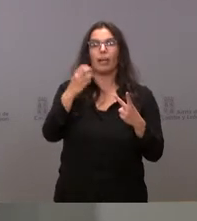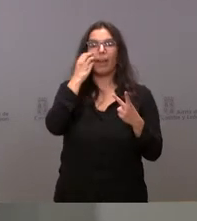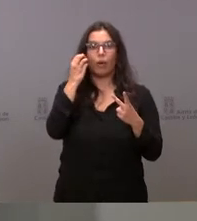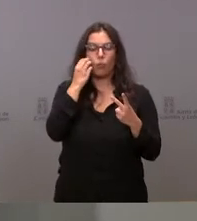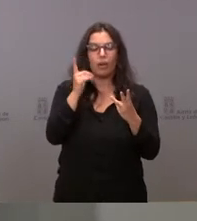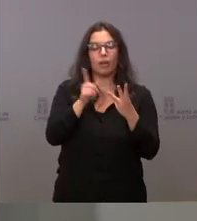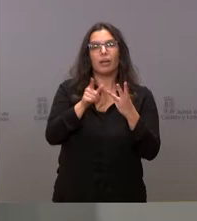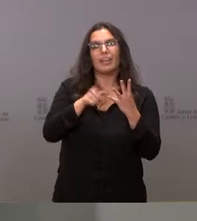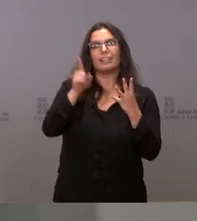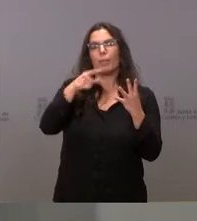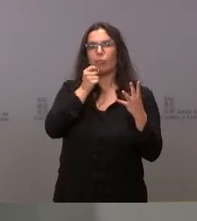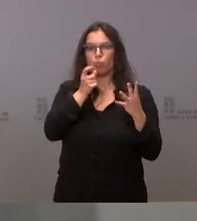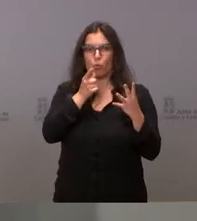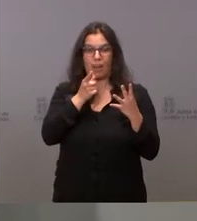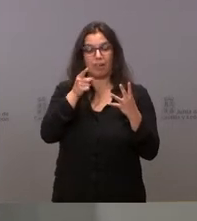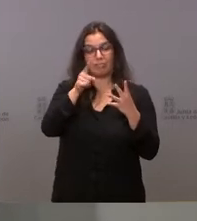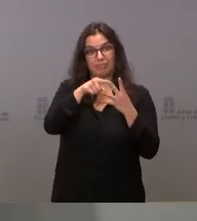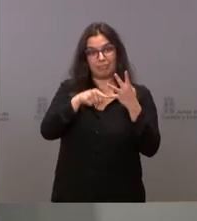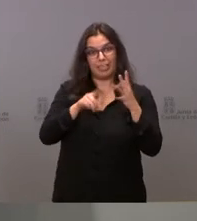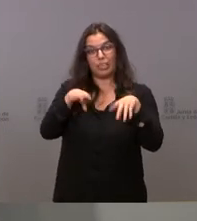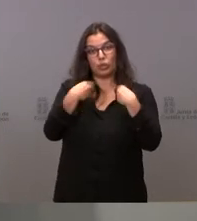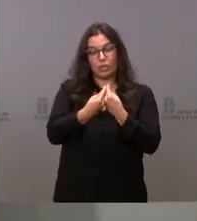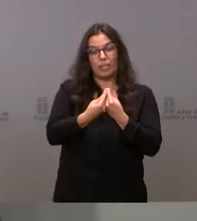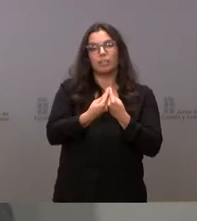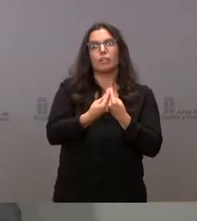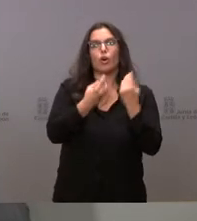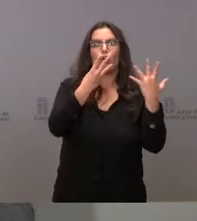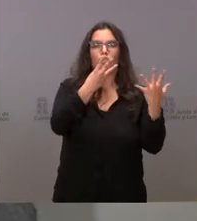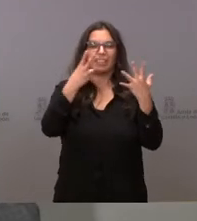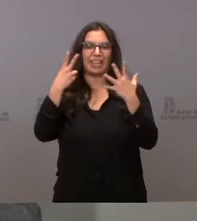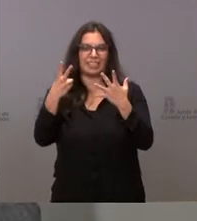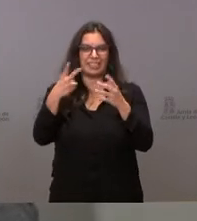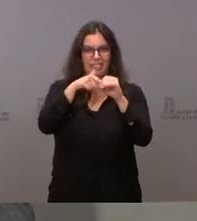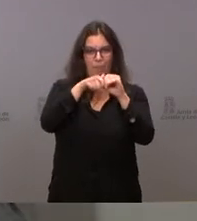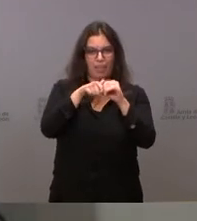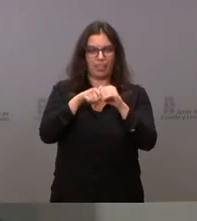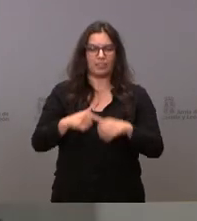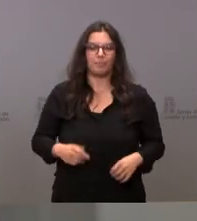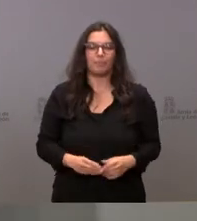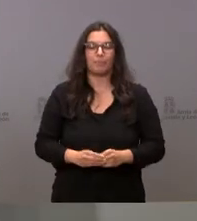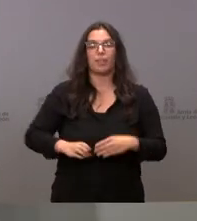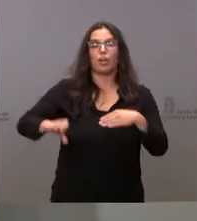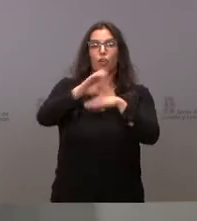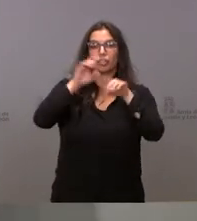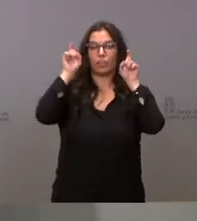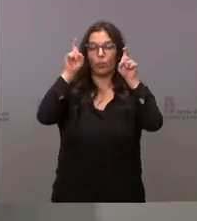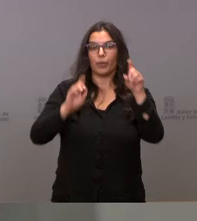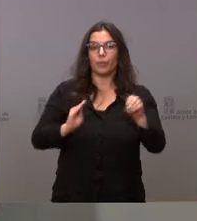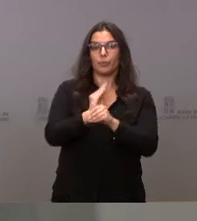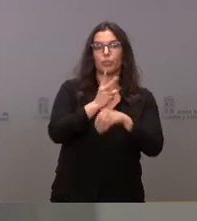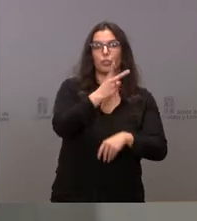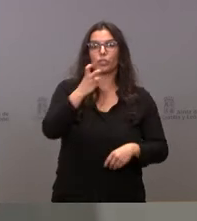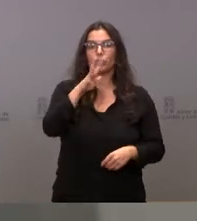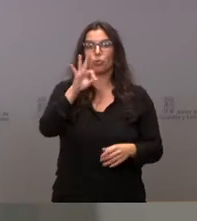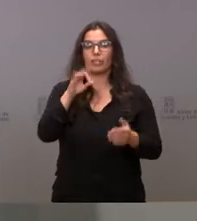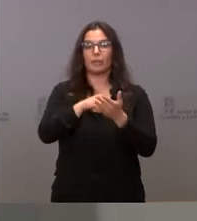de Tudela de Duero. En conjunto suman 87 plazas. La Consejería de Educación invierte más de